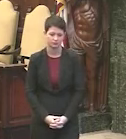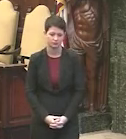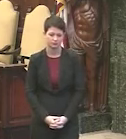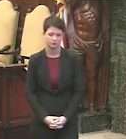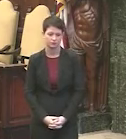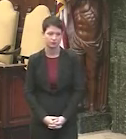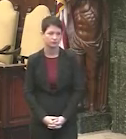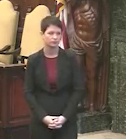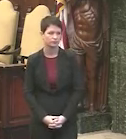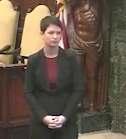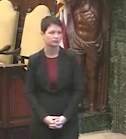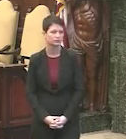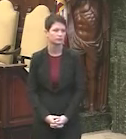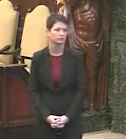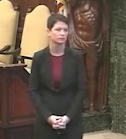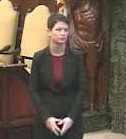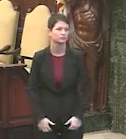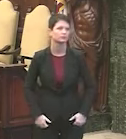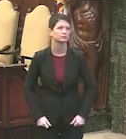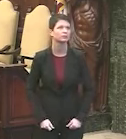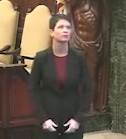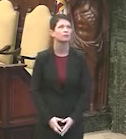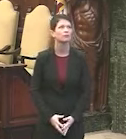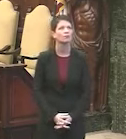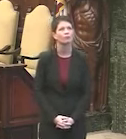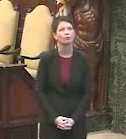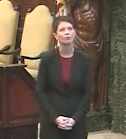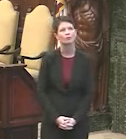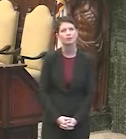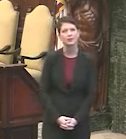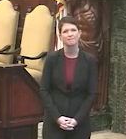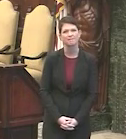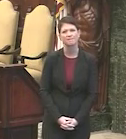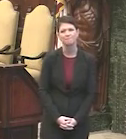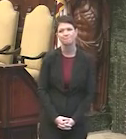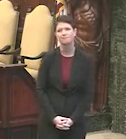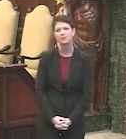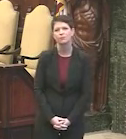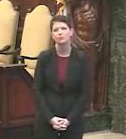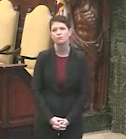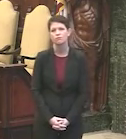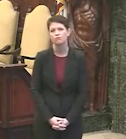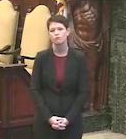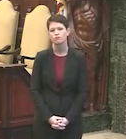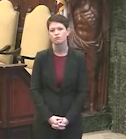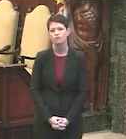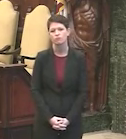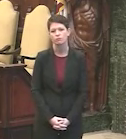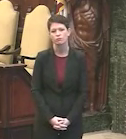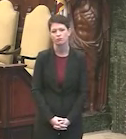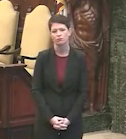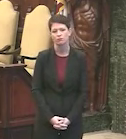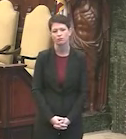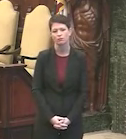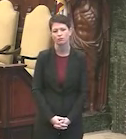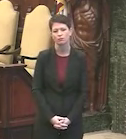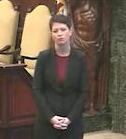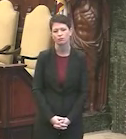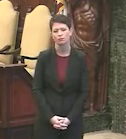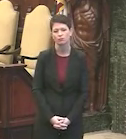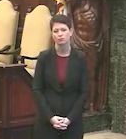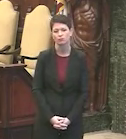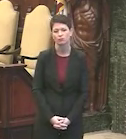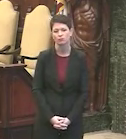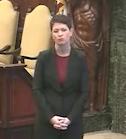acceder al programa de vacunación, sencillamente porque hay recursos limitados en cuanto a las dosis de vacunas disponibles durante la